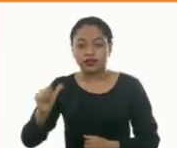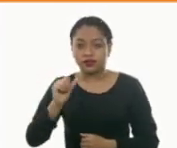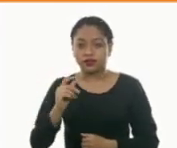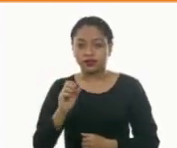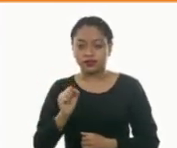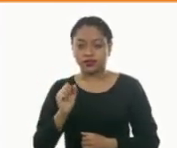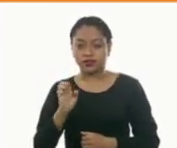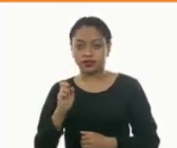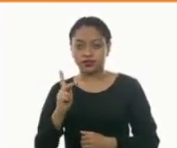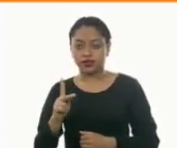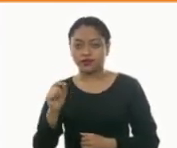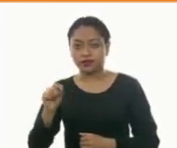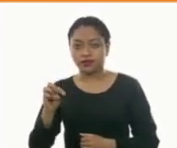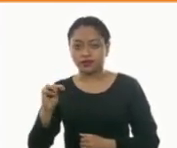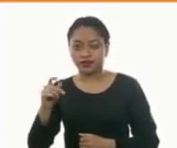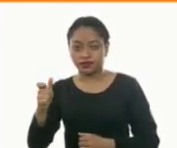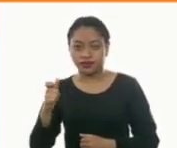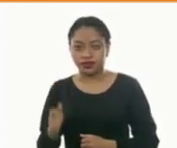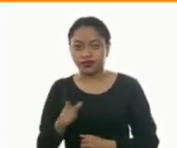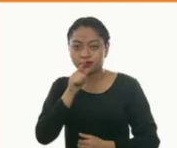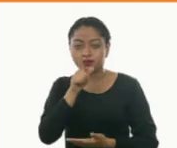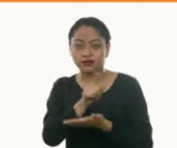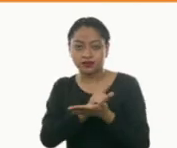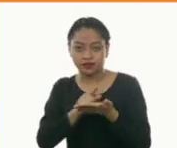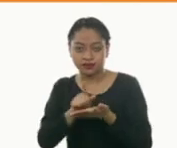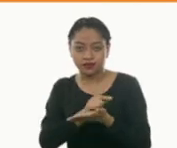@cepmx, en Twitter